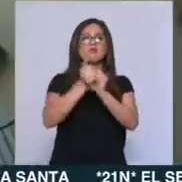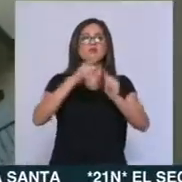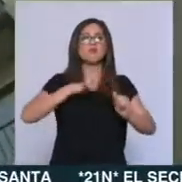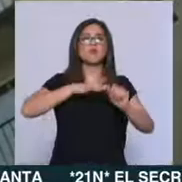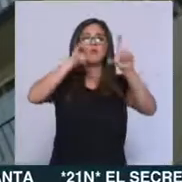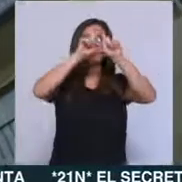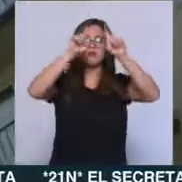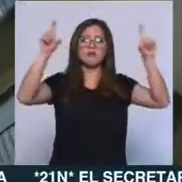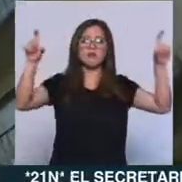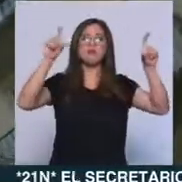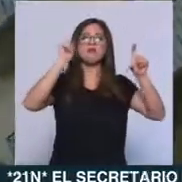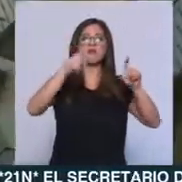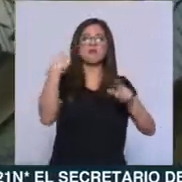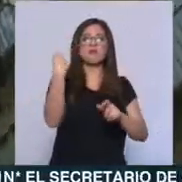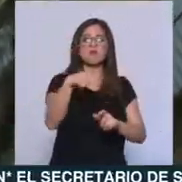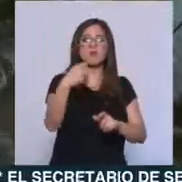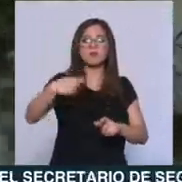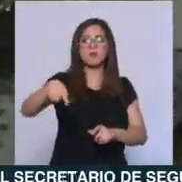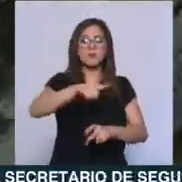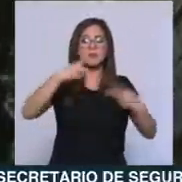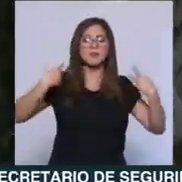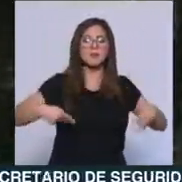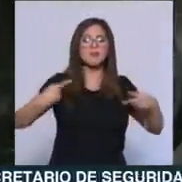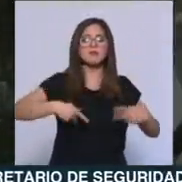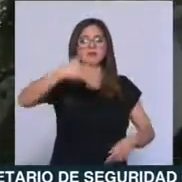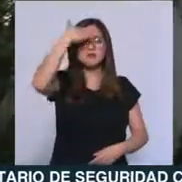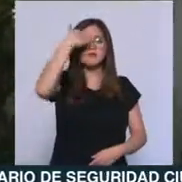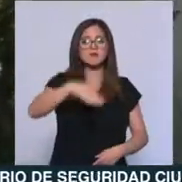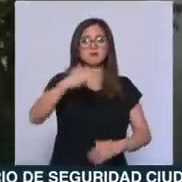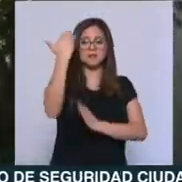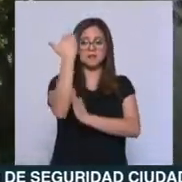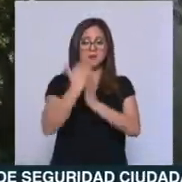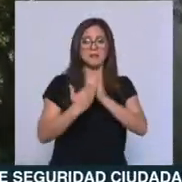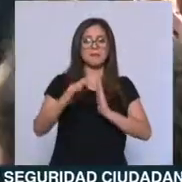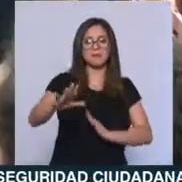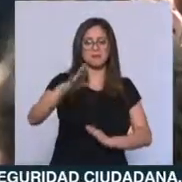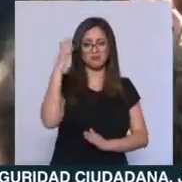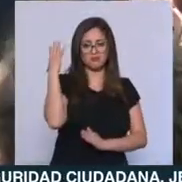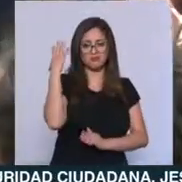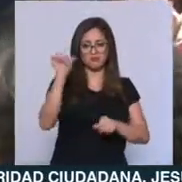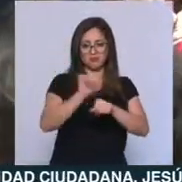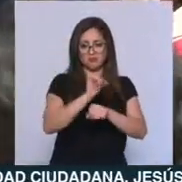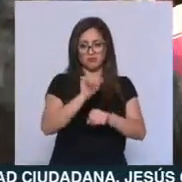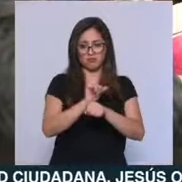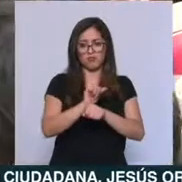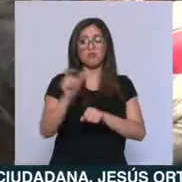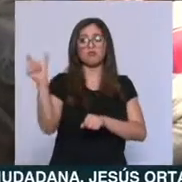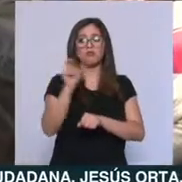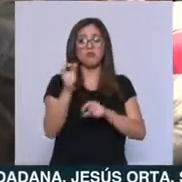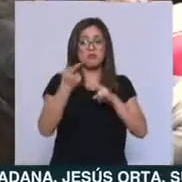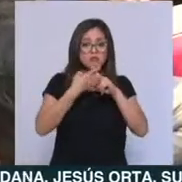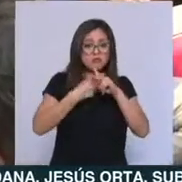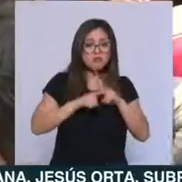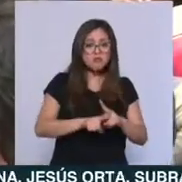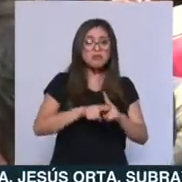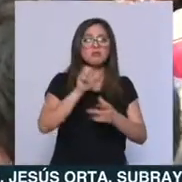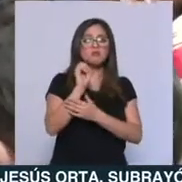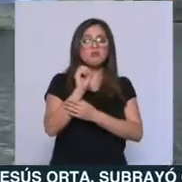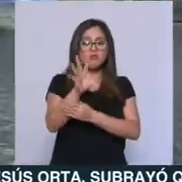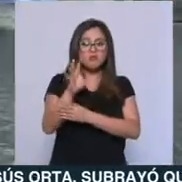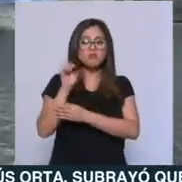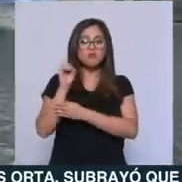de identificación para que los conductores bajen la velocidad. Cabe destacar que durante el arranque formal de las